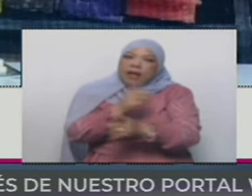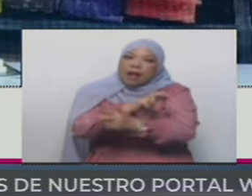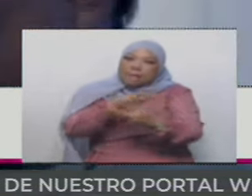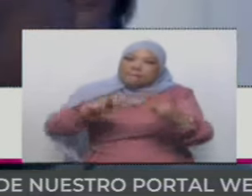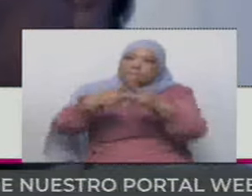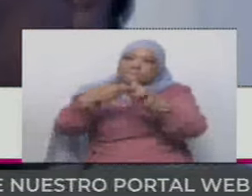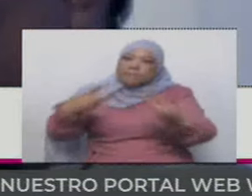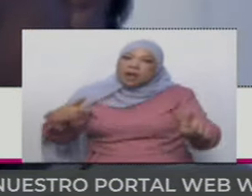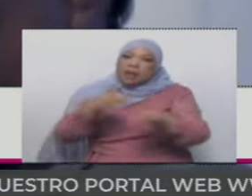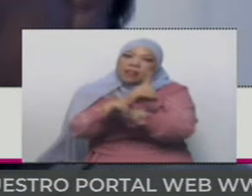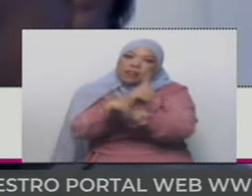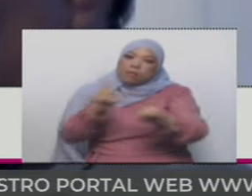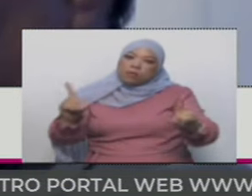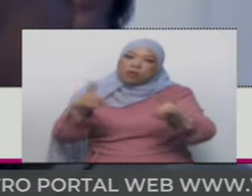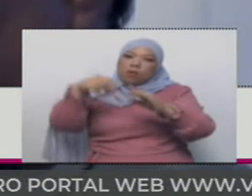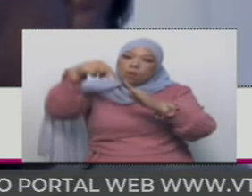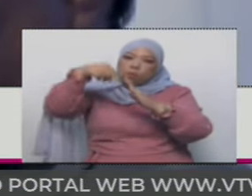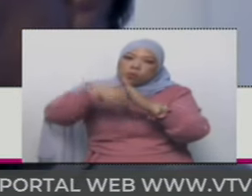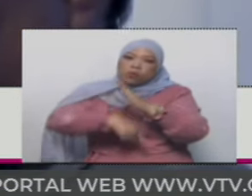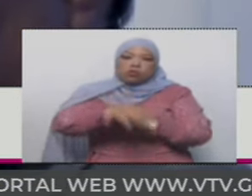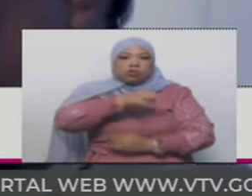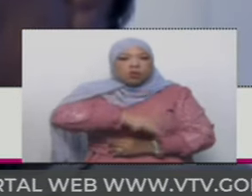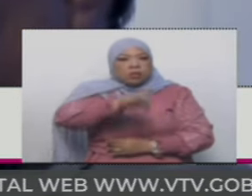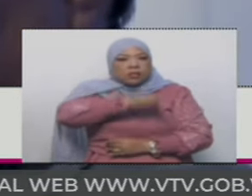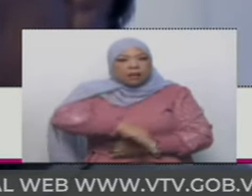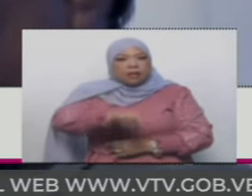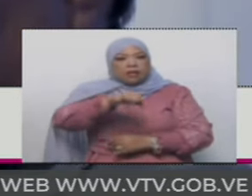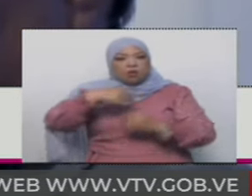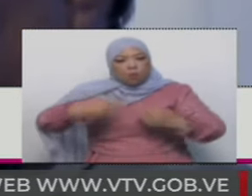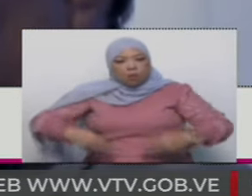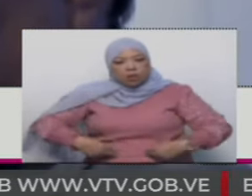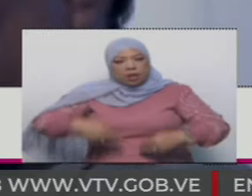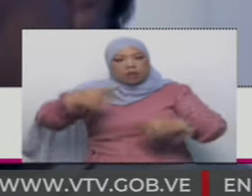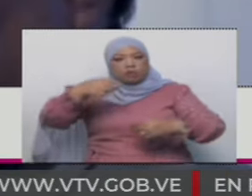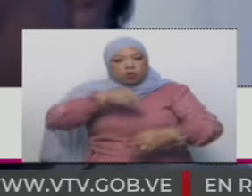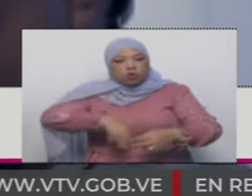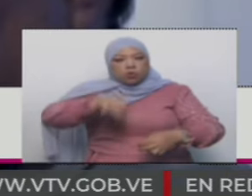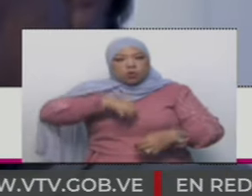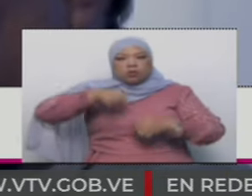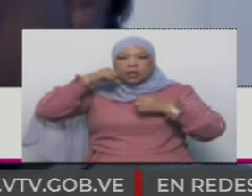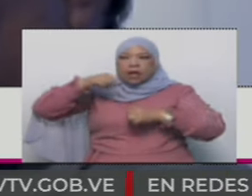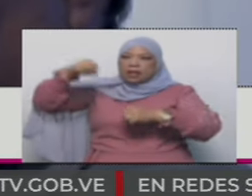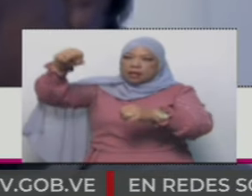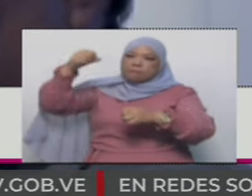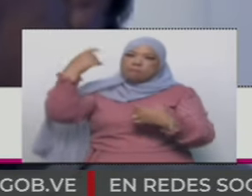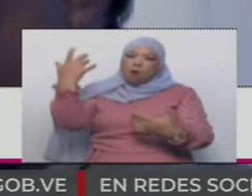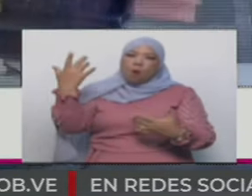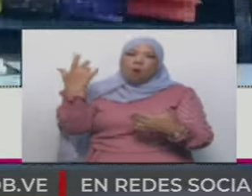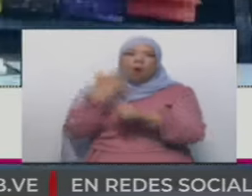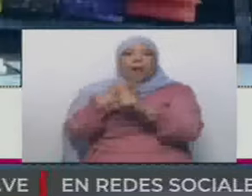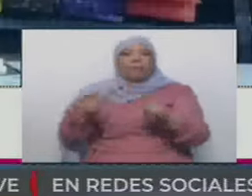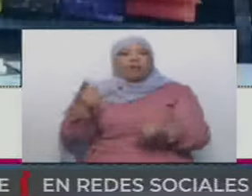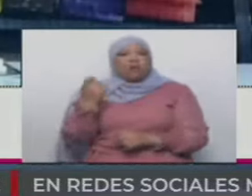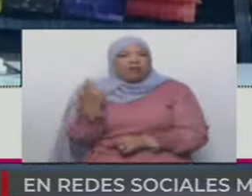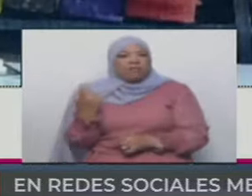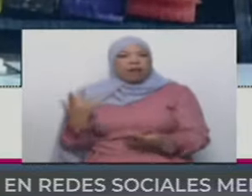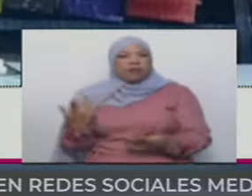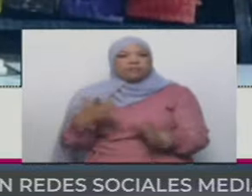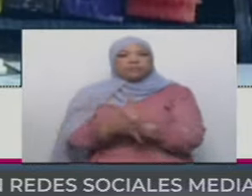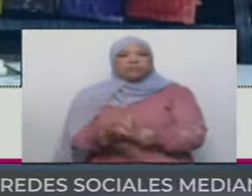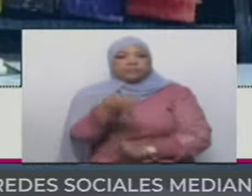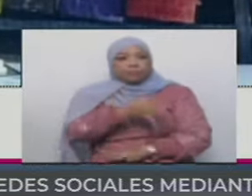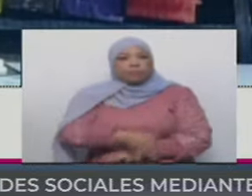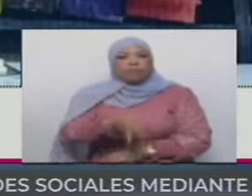democrática y profundamente social, en la visión del socialismo. Y para eso hace falta una